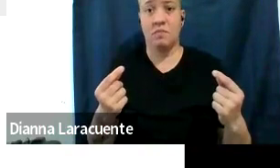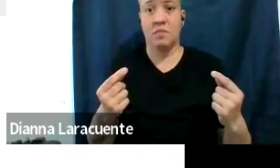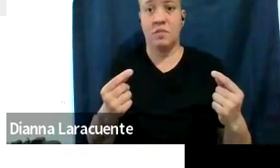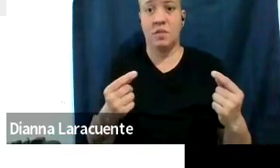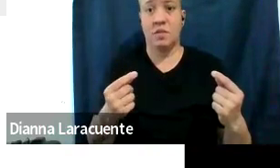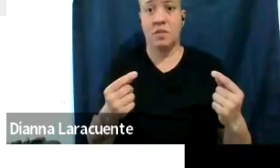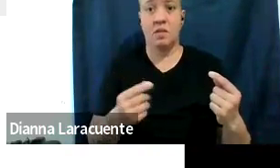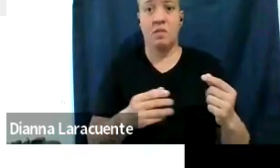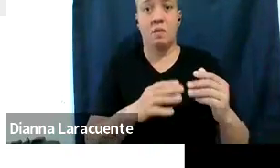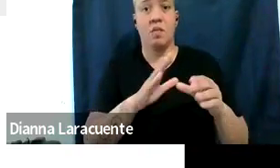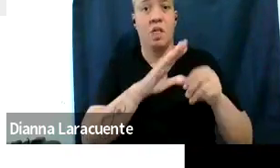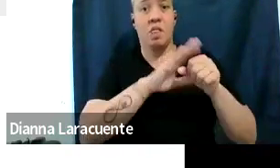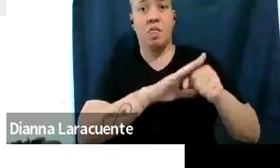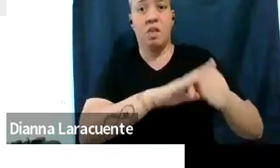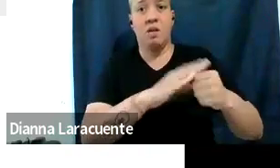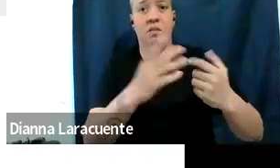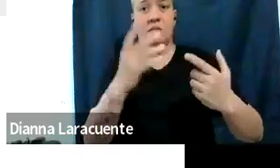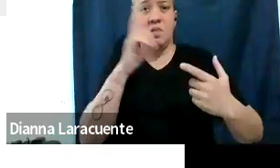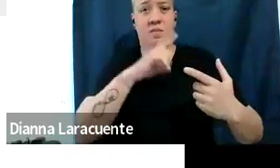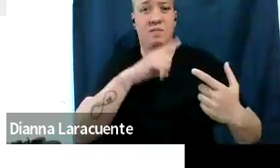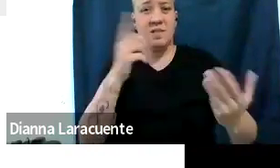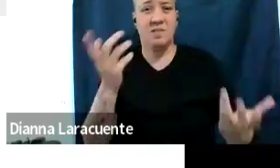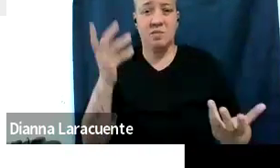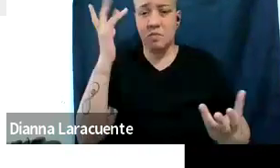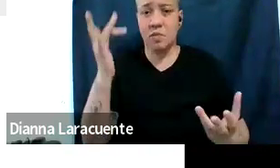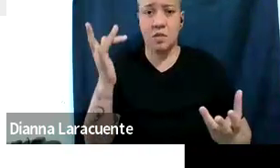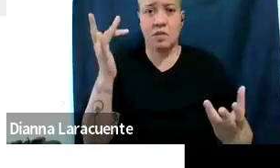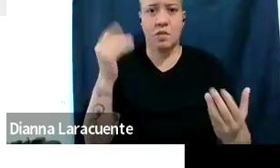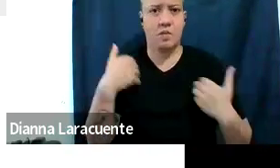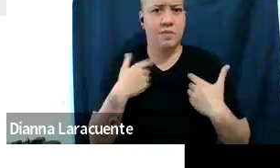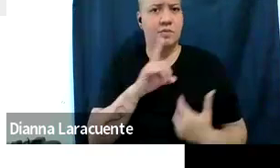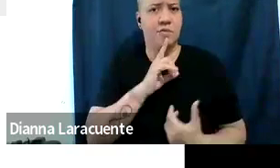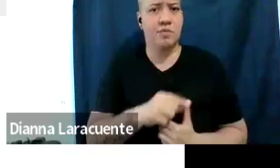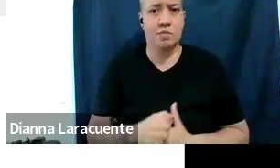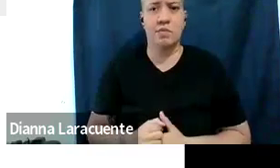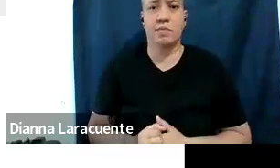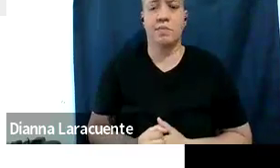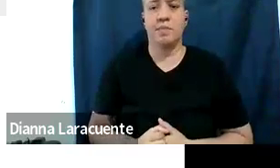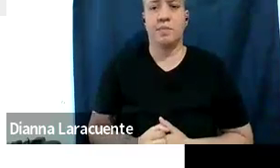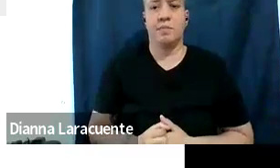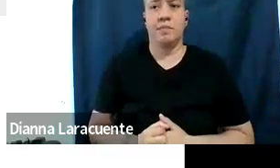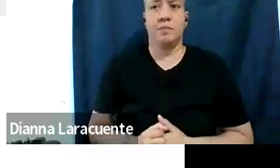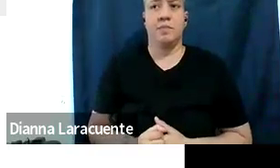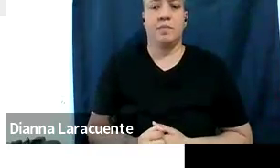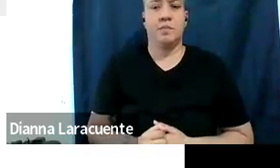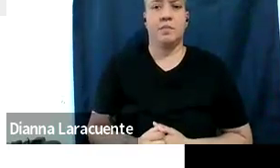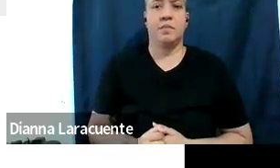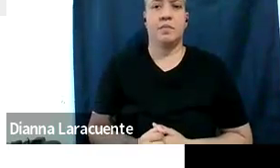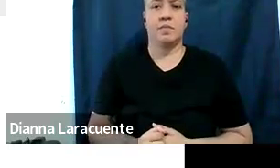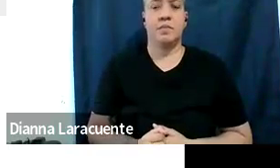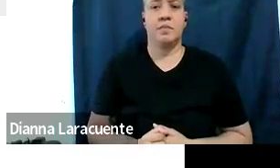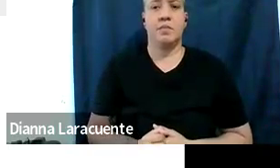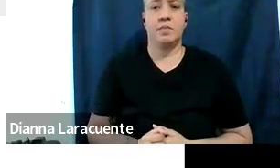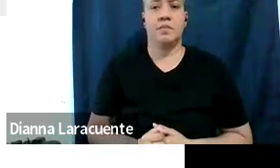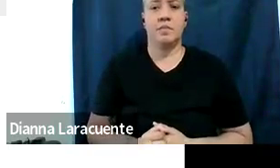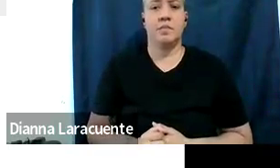de falsedades, porque si las tuvimos, serán que los que